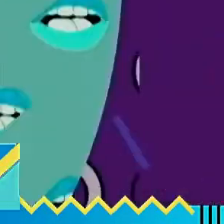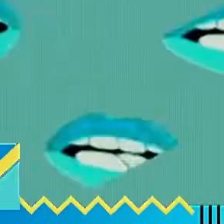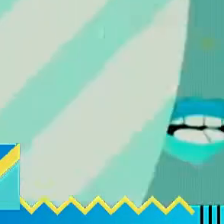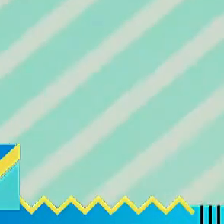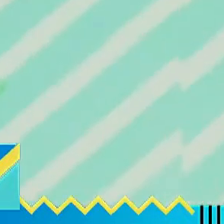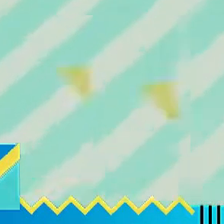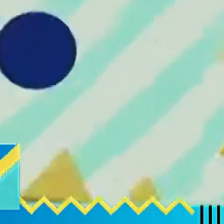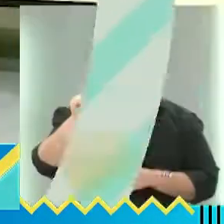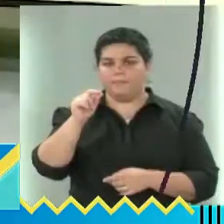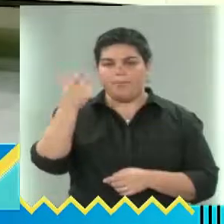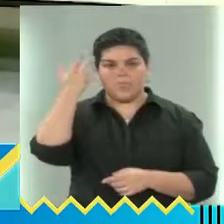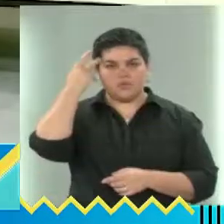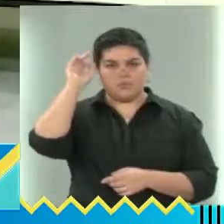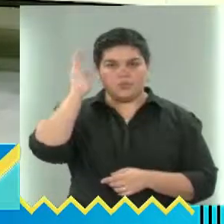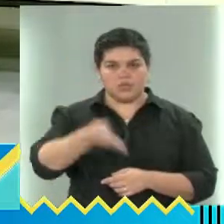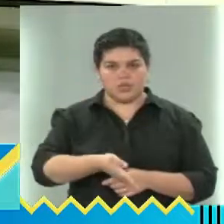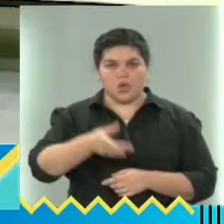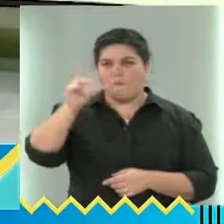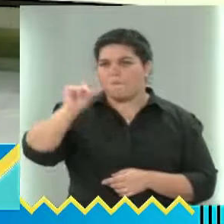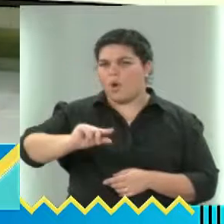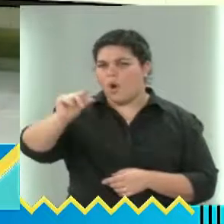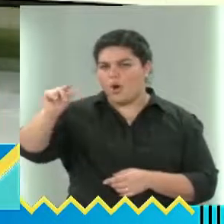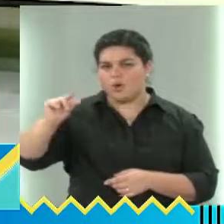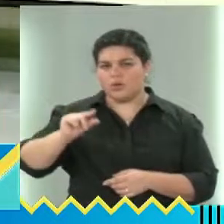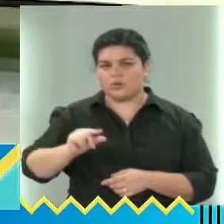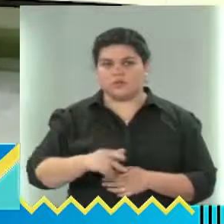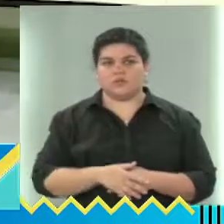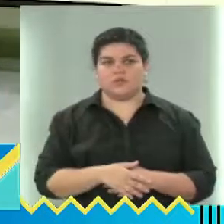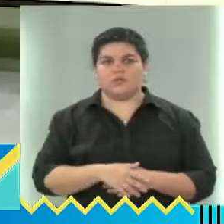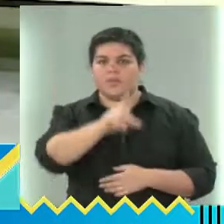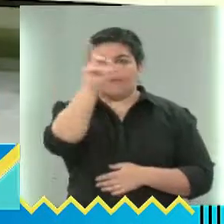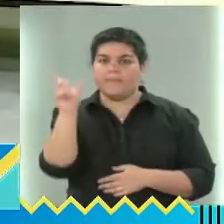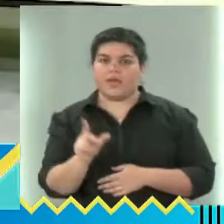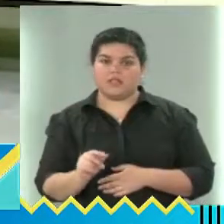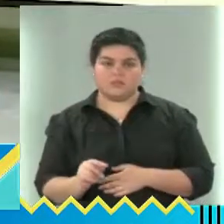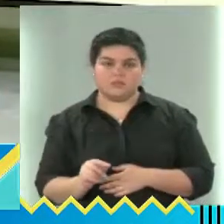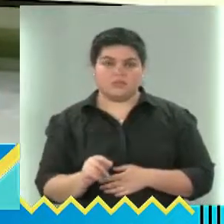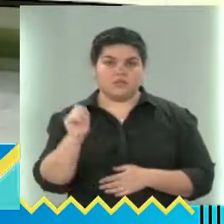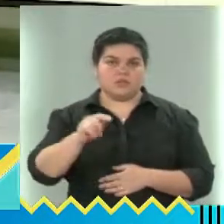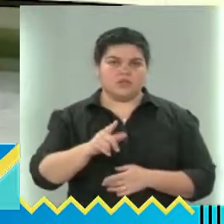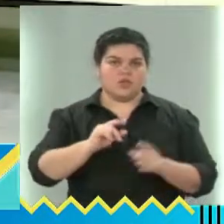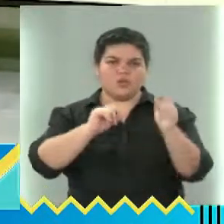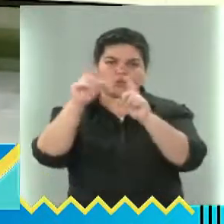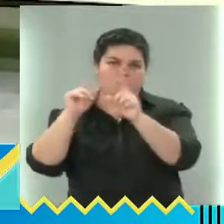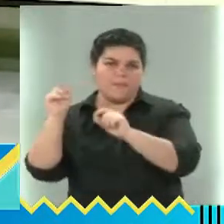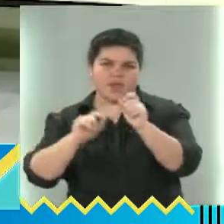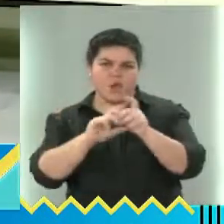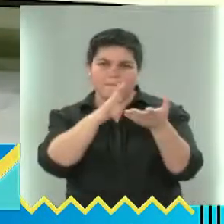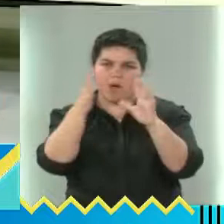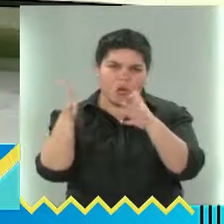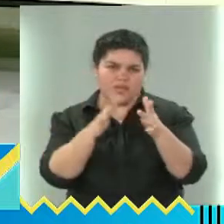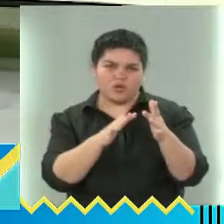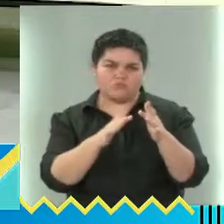un número bastante bajo en relación al resto del país. ¿Estos números también son los que se manejan en el resto del país o